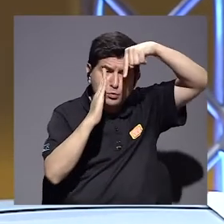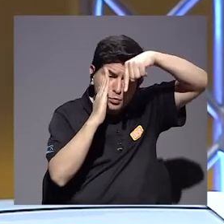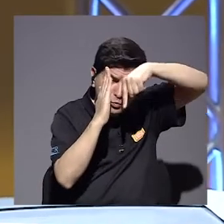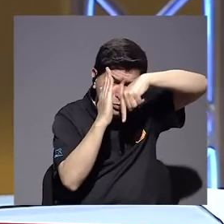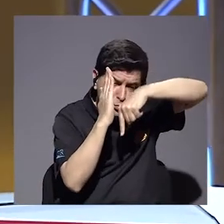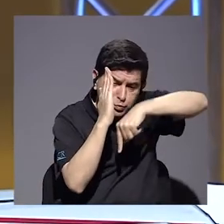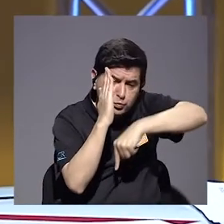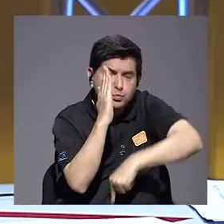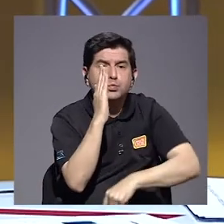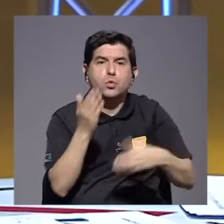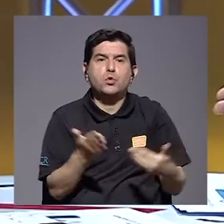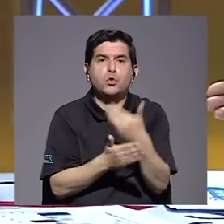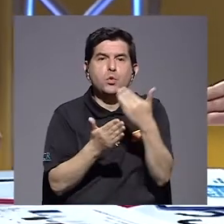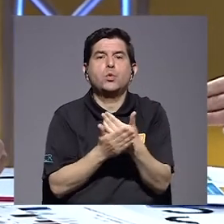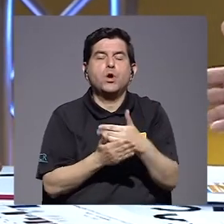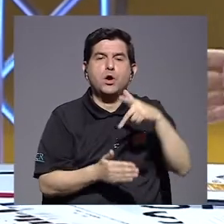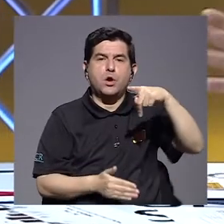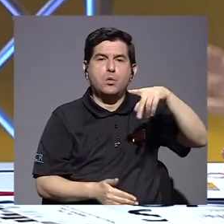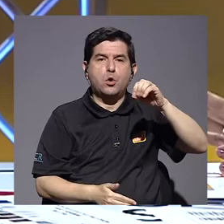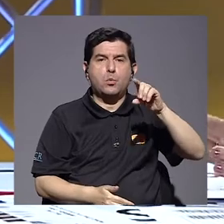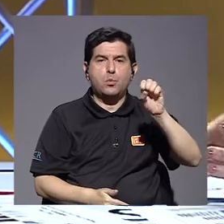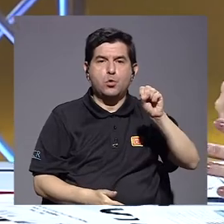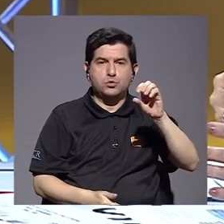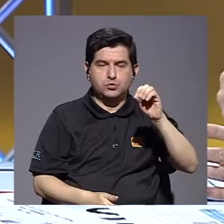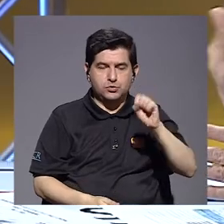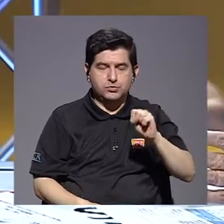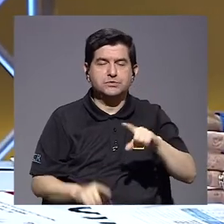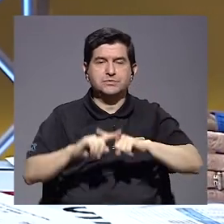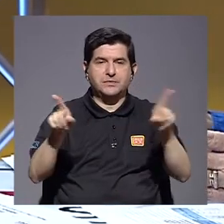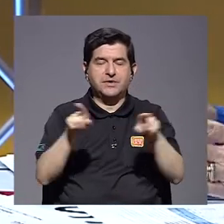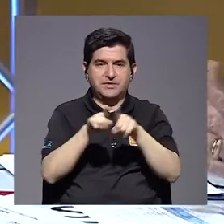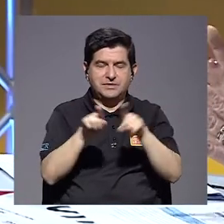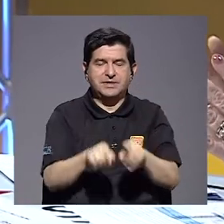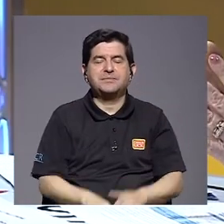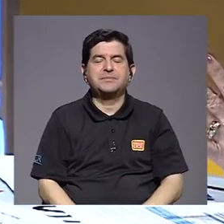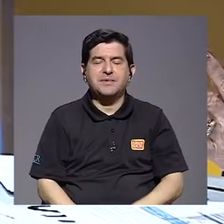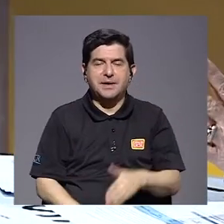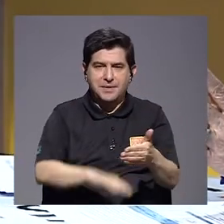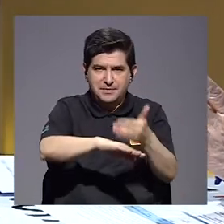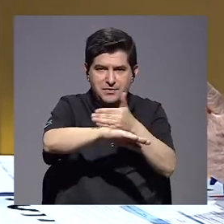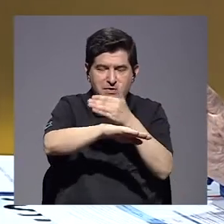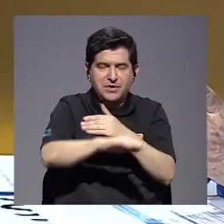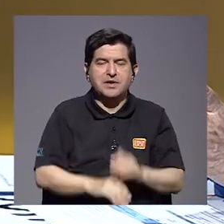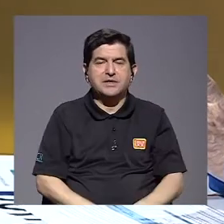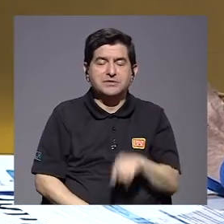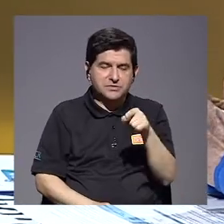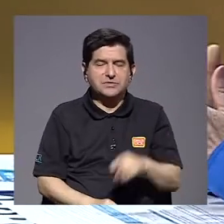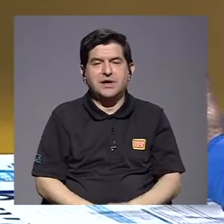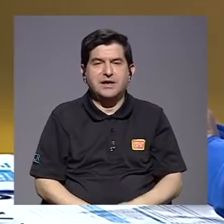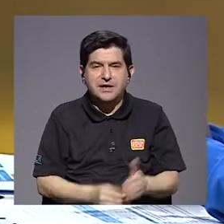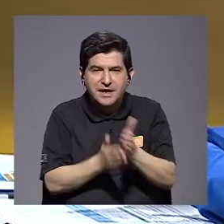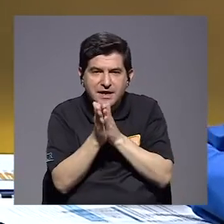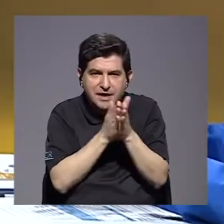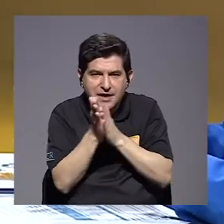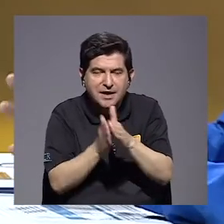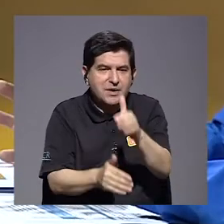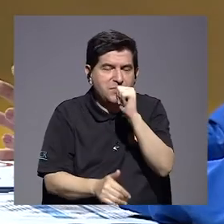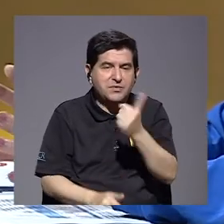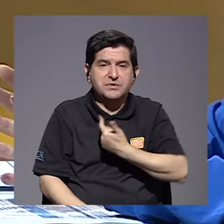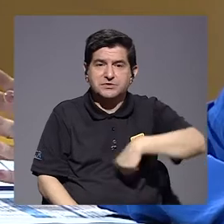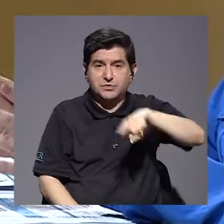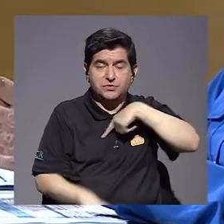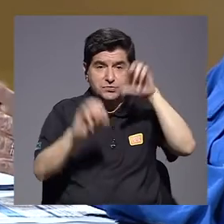y ahora ya tenemos nuevos pozos, pero también mejoras en captaciones. Varios desafíos es cómo